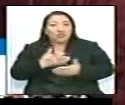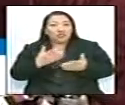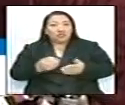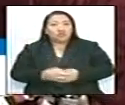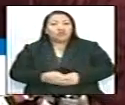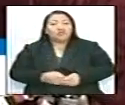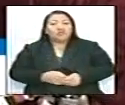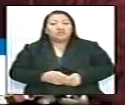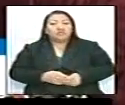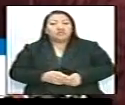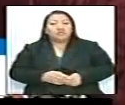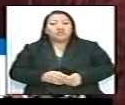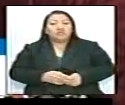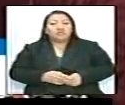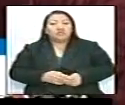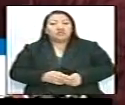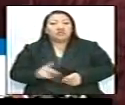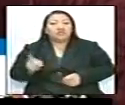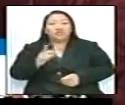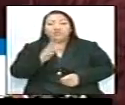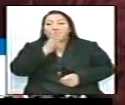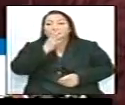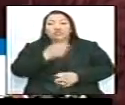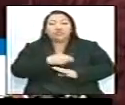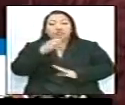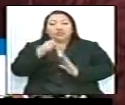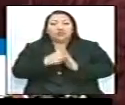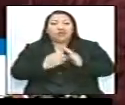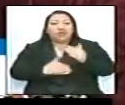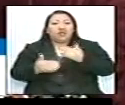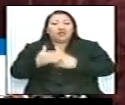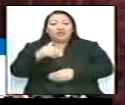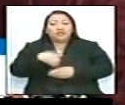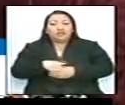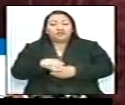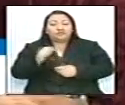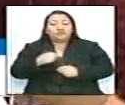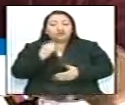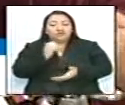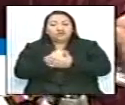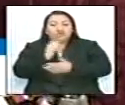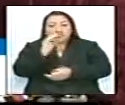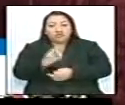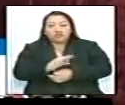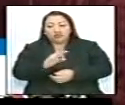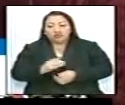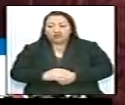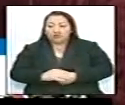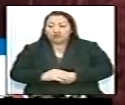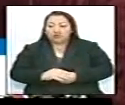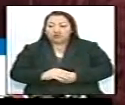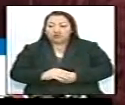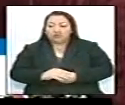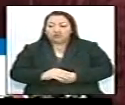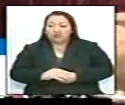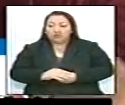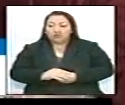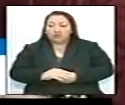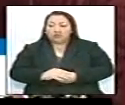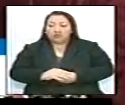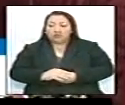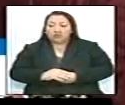circunstancia en la que no sabemos si el proyecto de adelanto de elecciones se va a aprobar o no, en realidad la